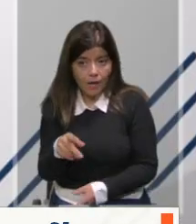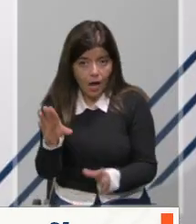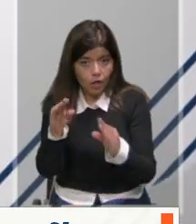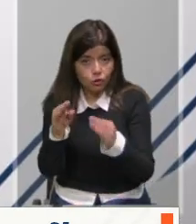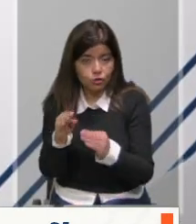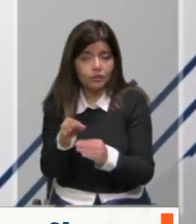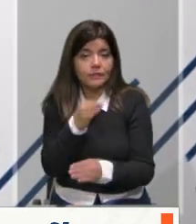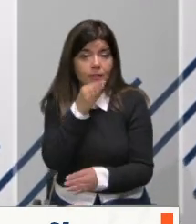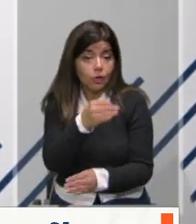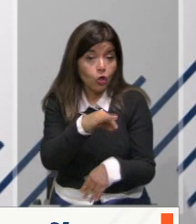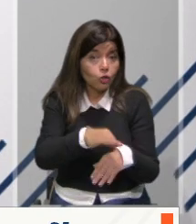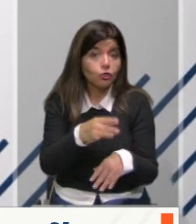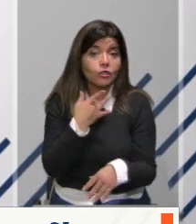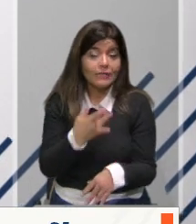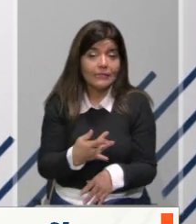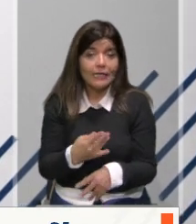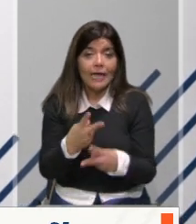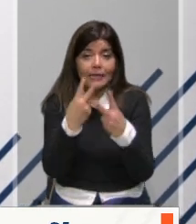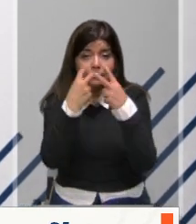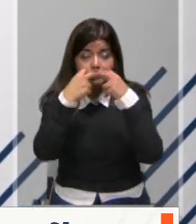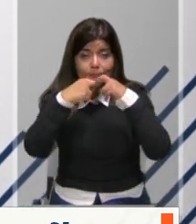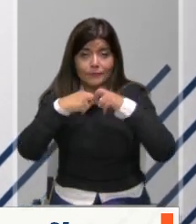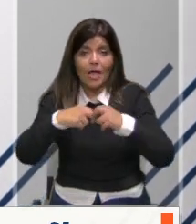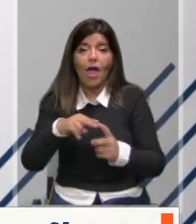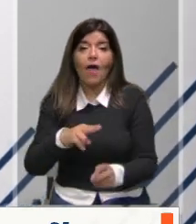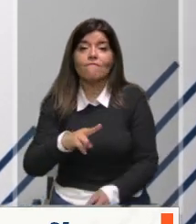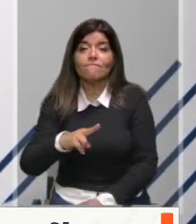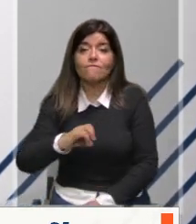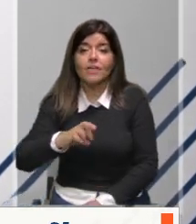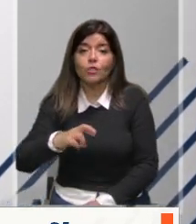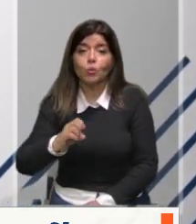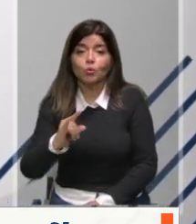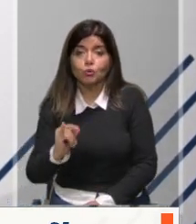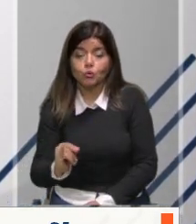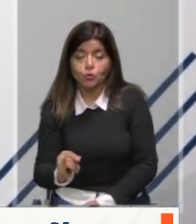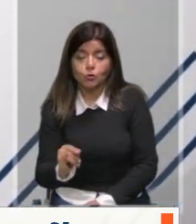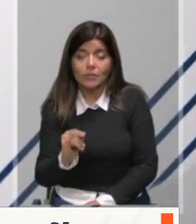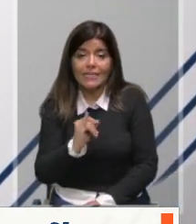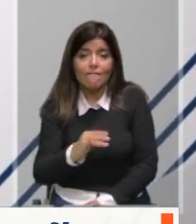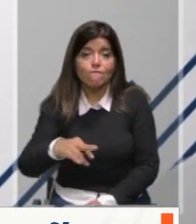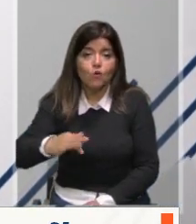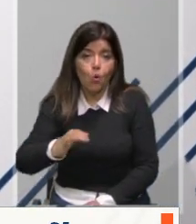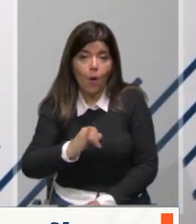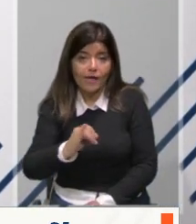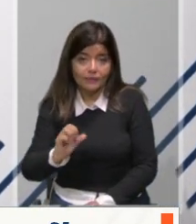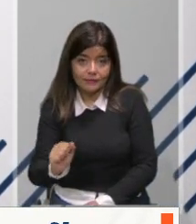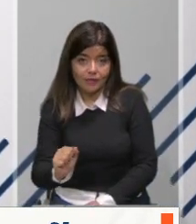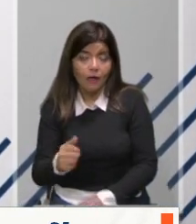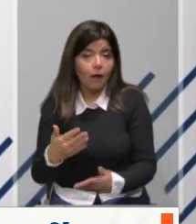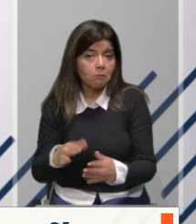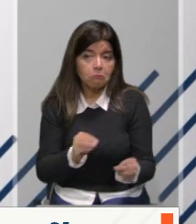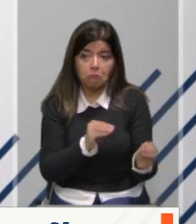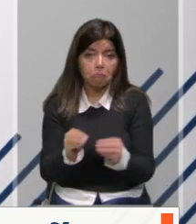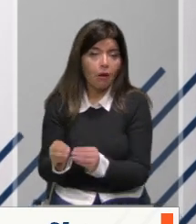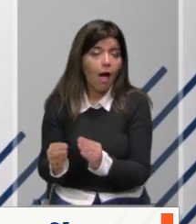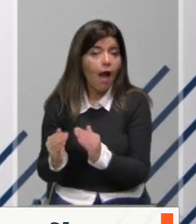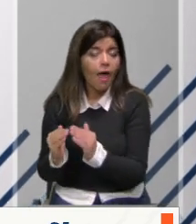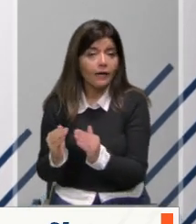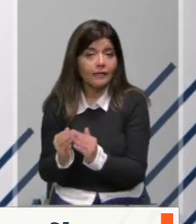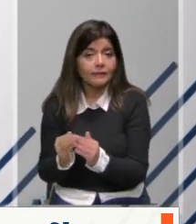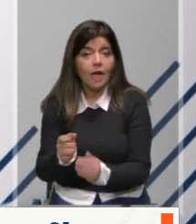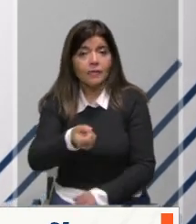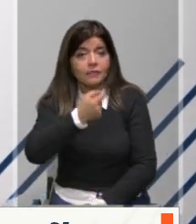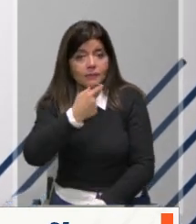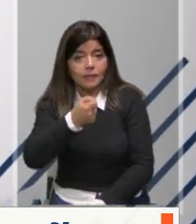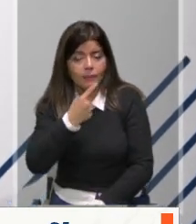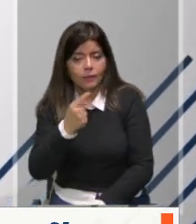infección aguda respiratoria con presencia del virus de la influenza. Fue dada de alta y pese al tratamiento farmacológico, Isabela